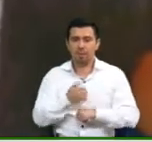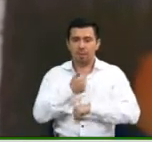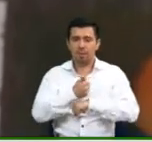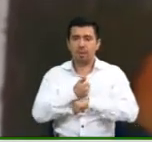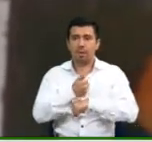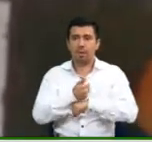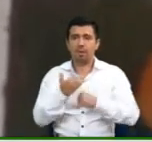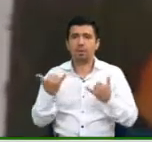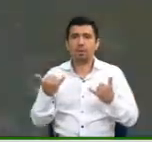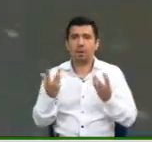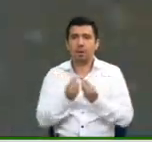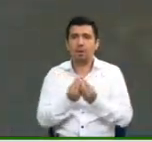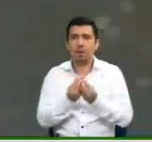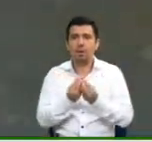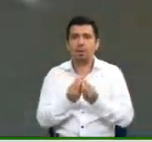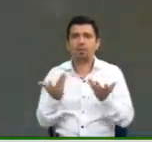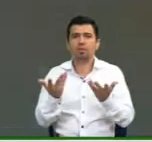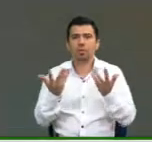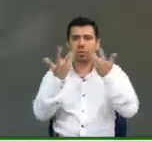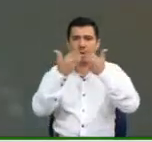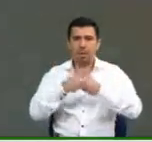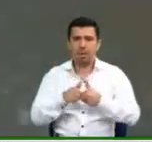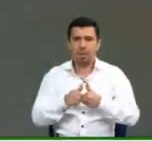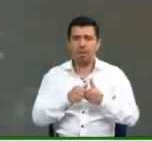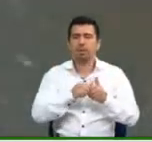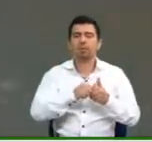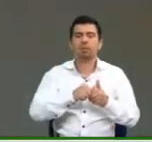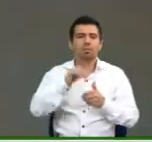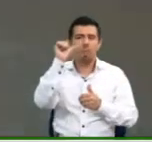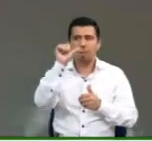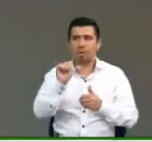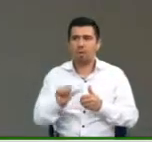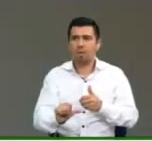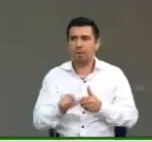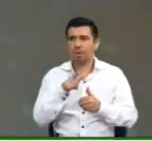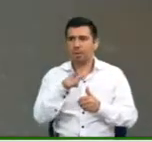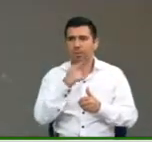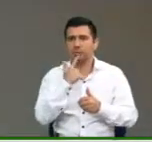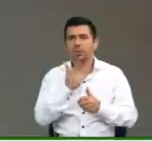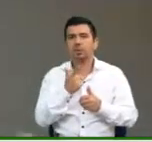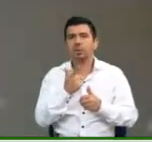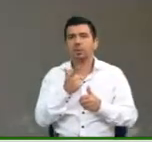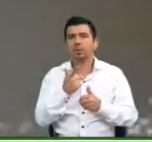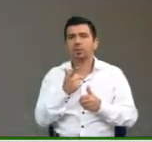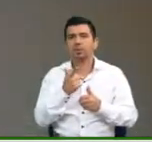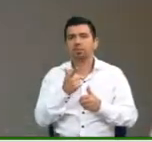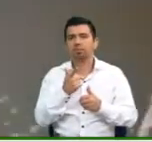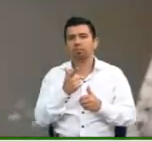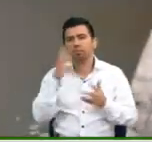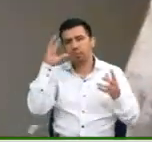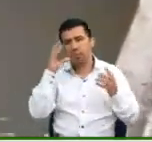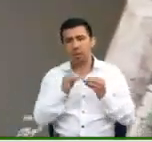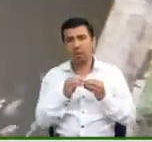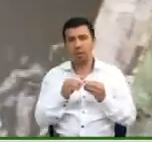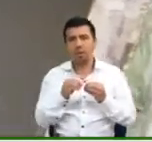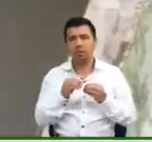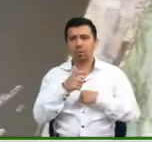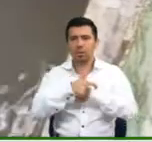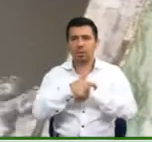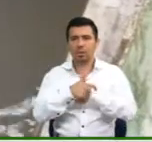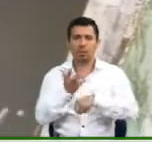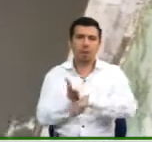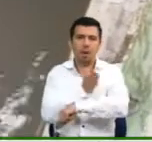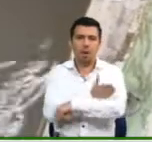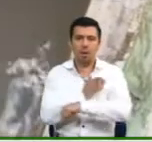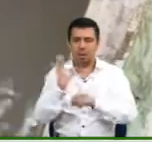encuentra en este momento en la empresa es la programación y es la intención tener con tiempo la programación para que